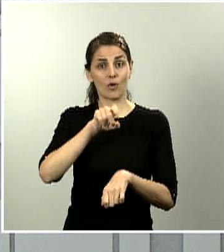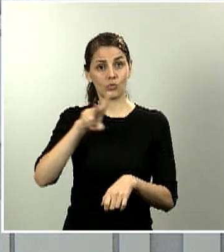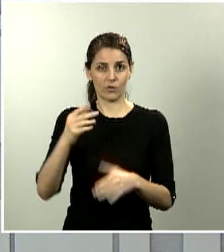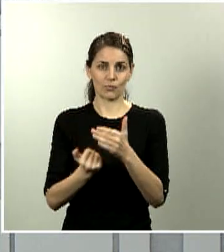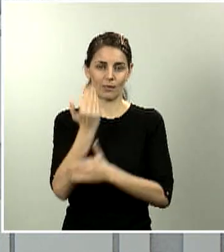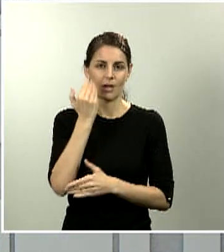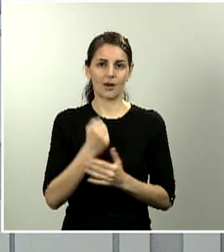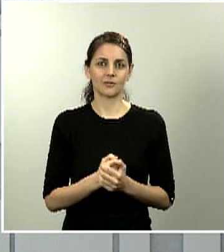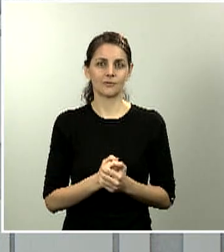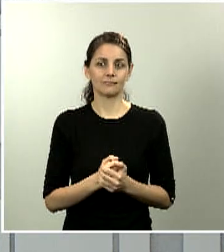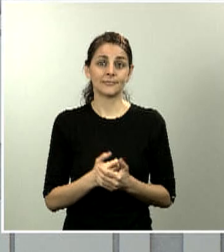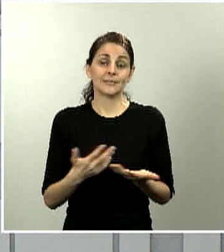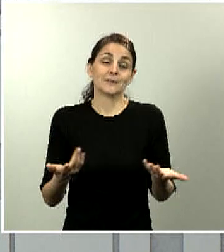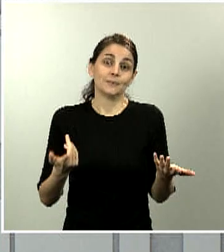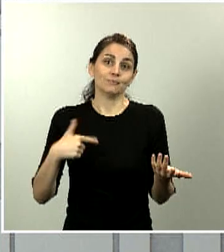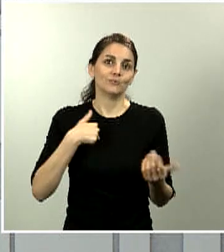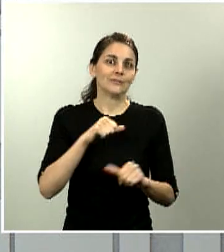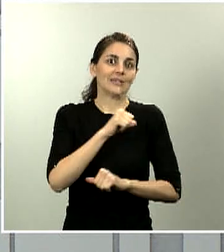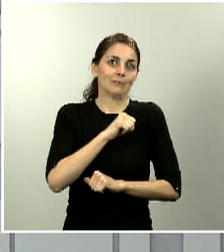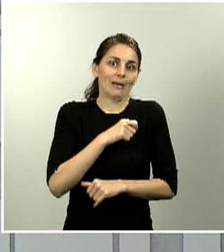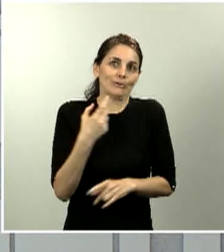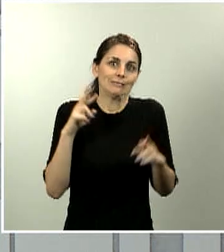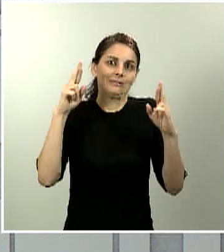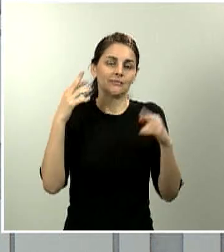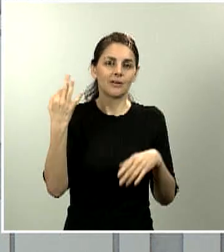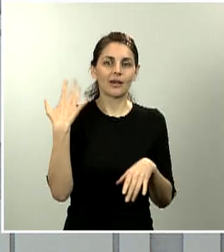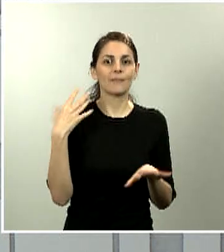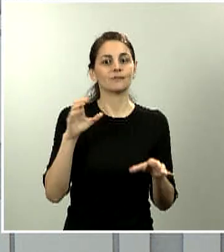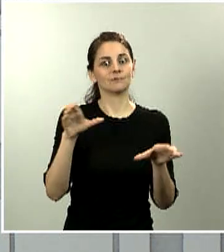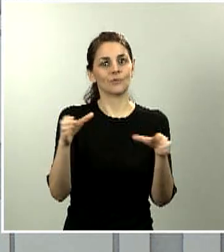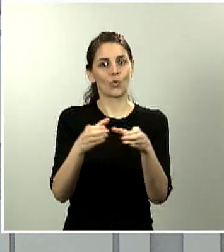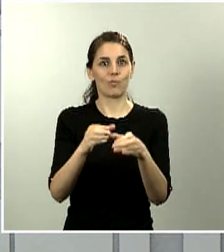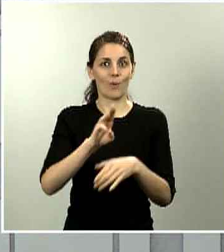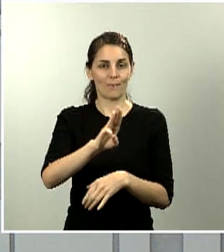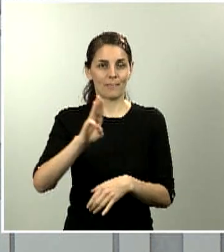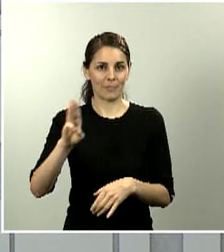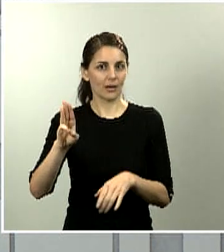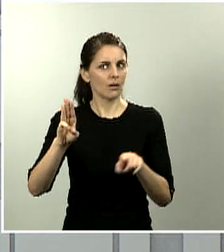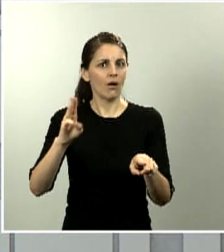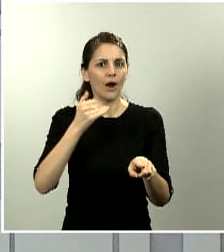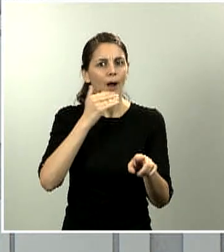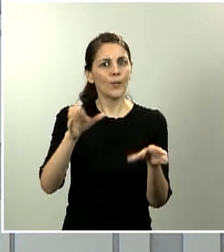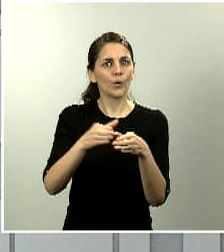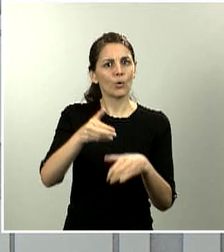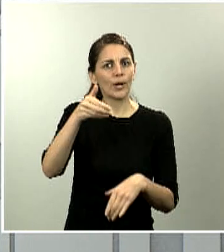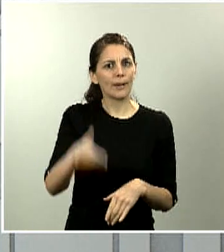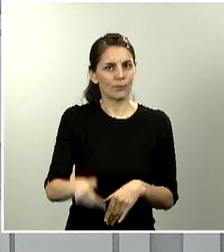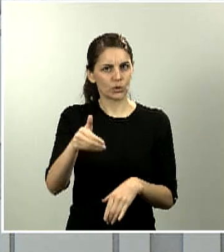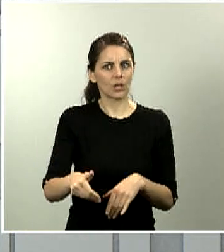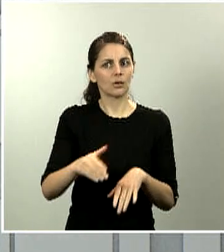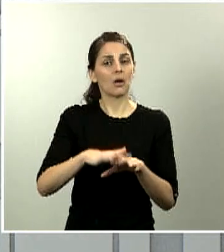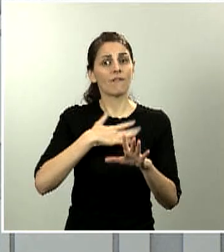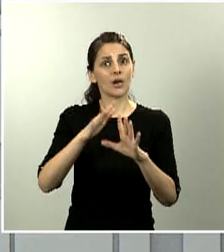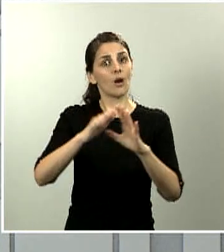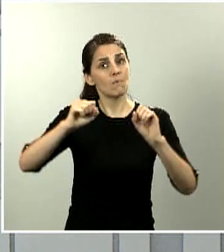Partido Popular es una pieza fundamental, muy importante, para que realmente podamos construir